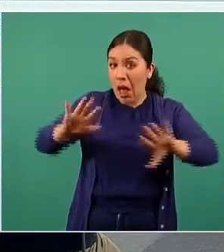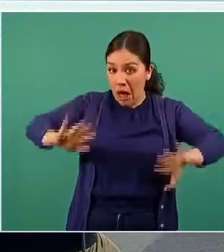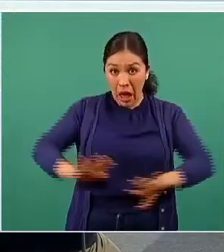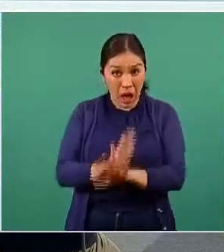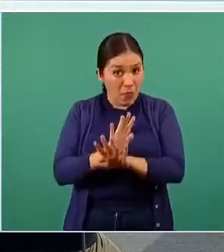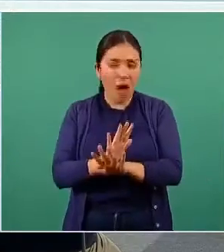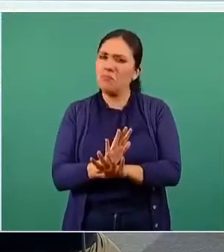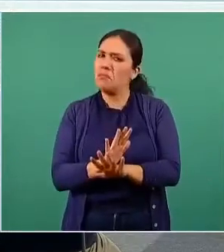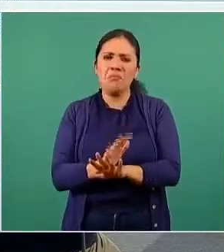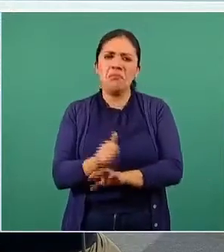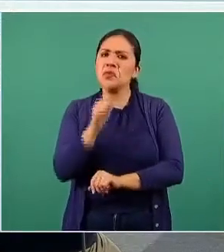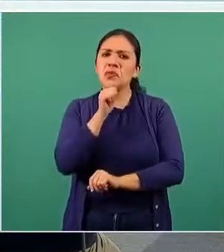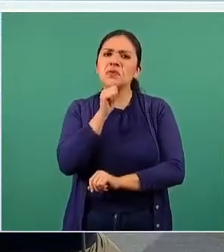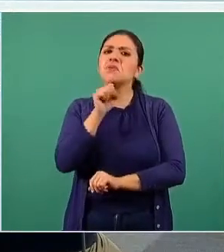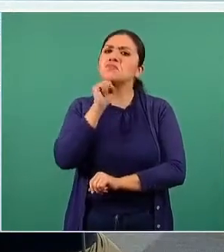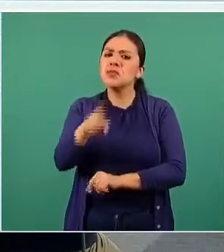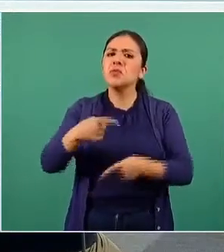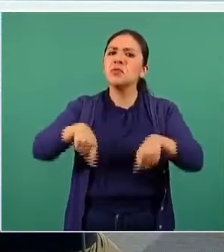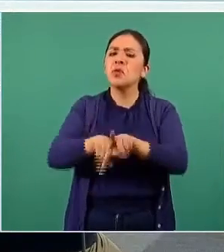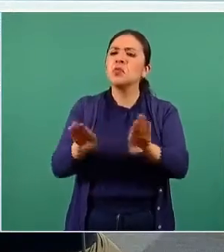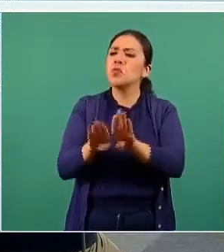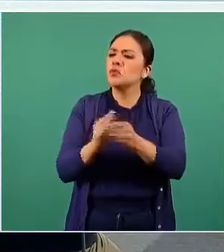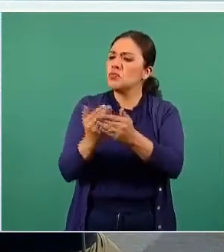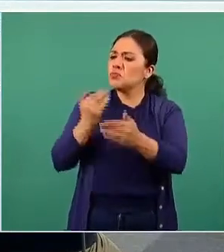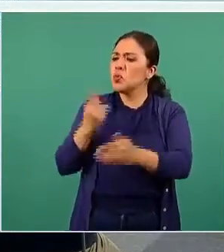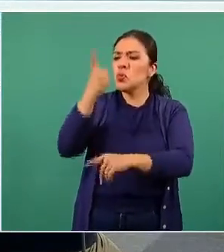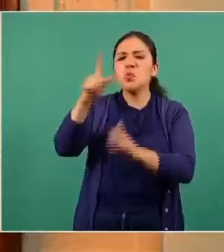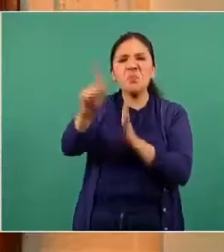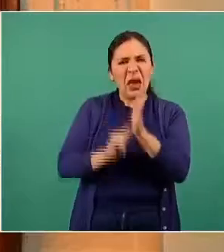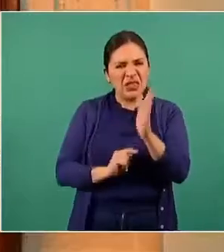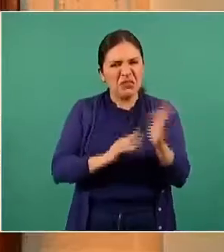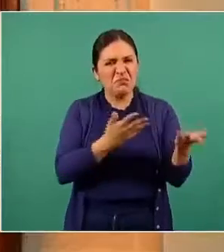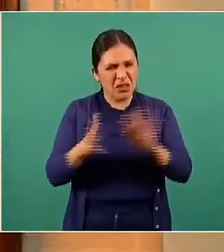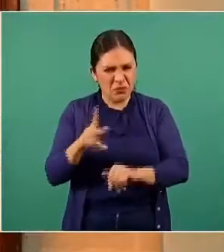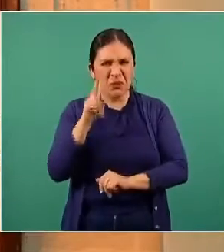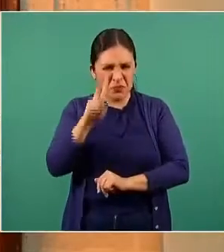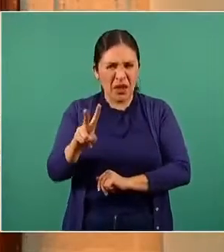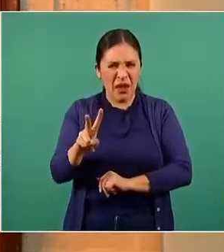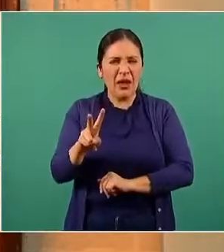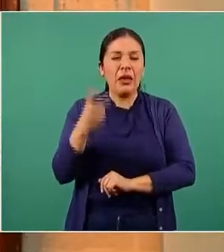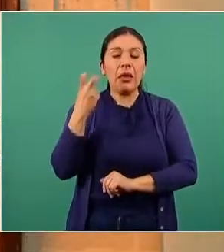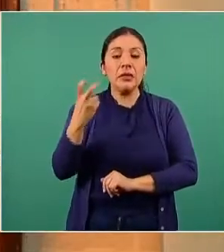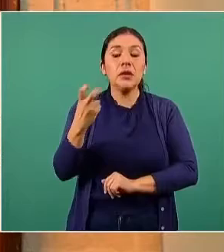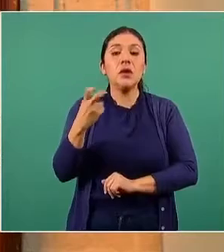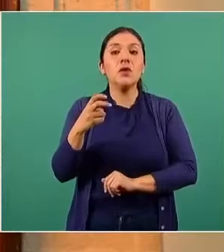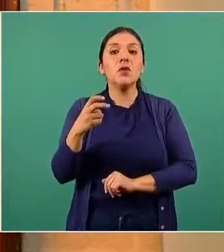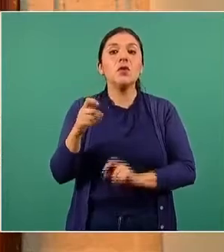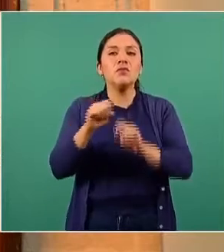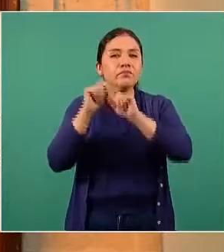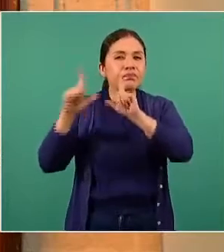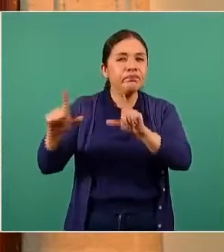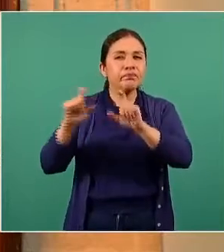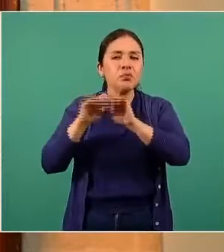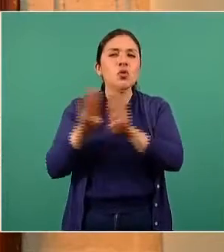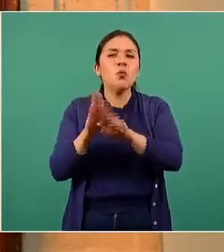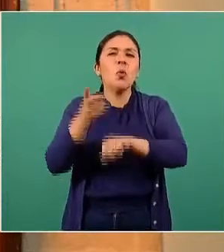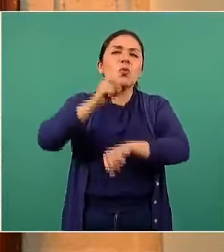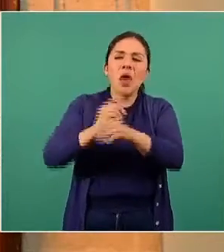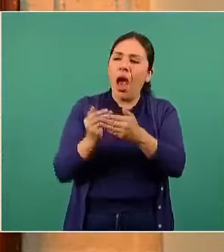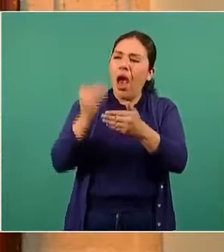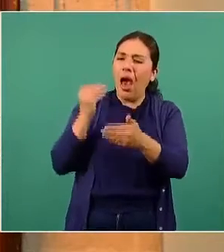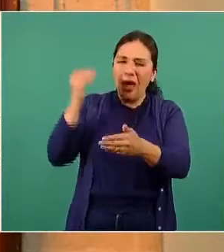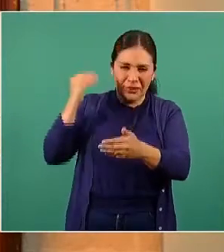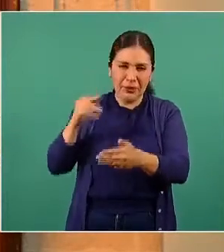variado prácticamente ya en el último mes. Si vemos presentaciones, repasamos diapositivas de días y semanas